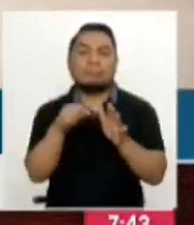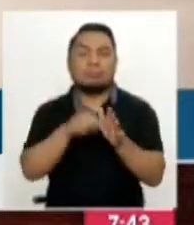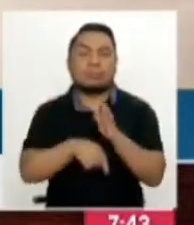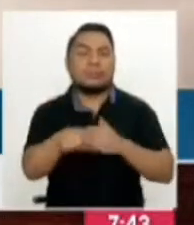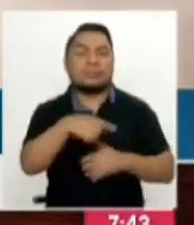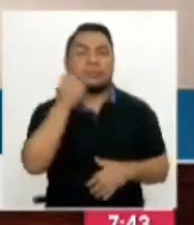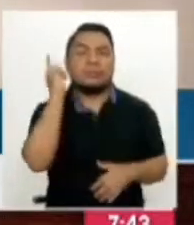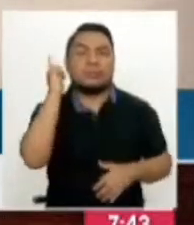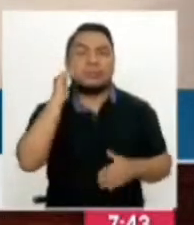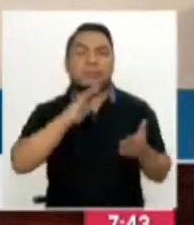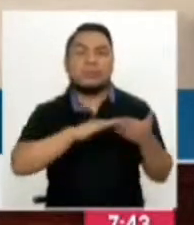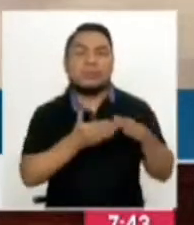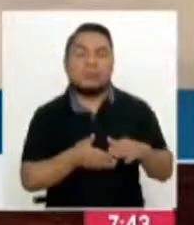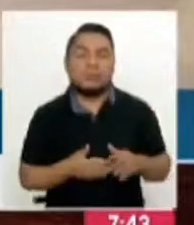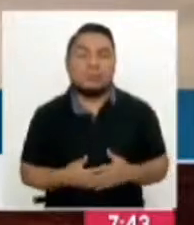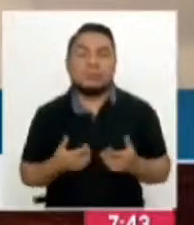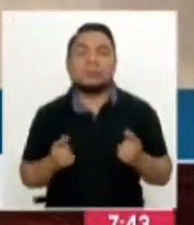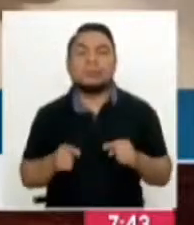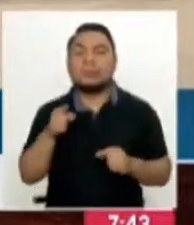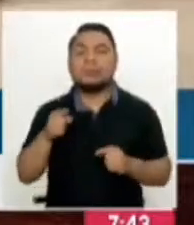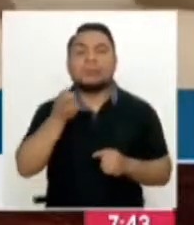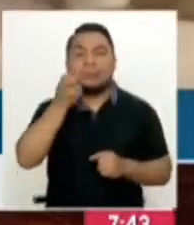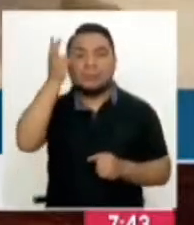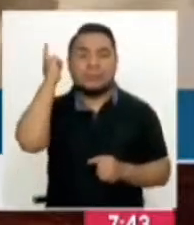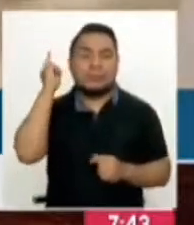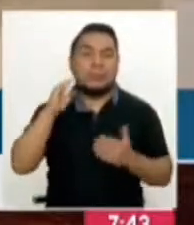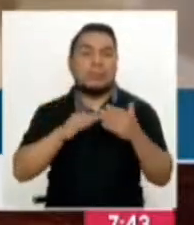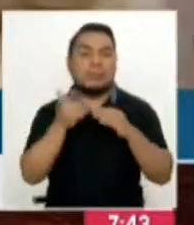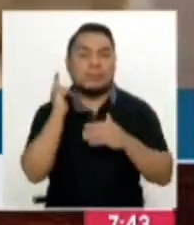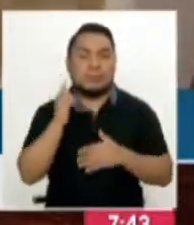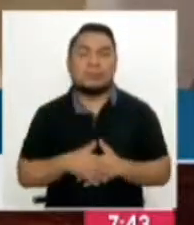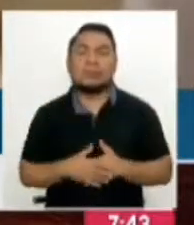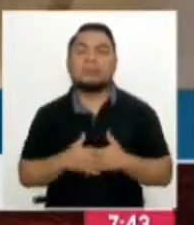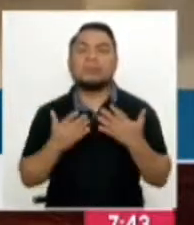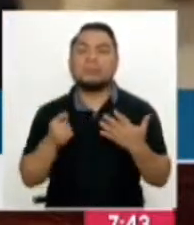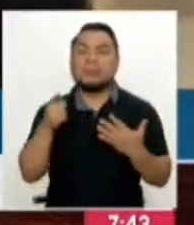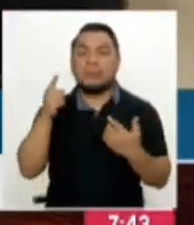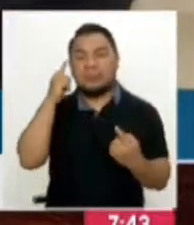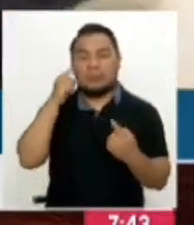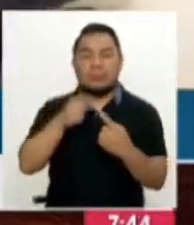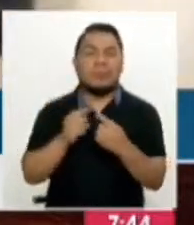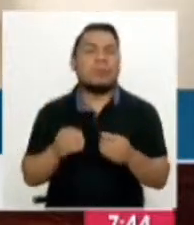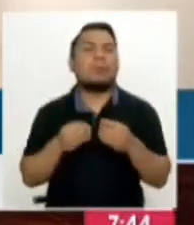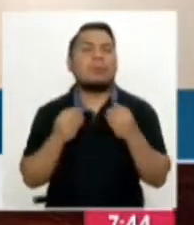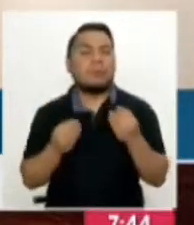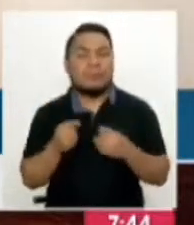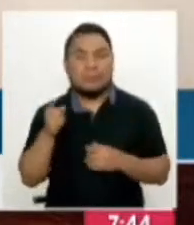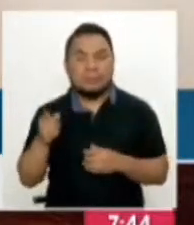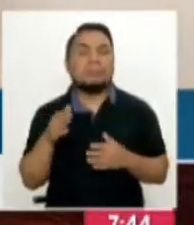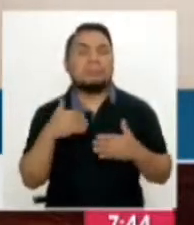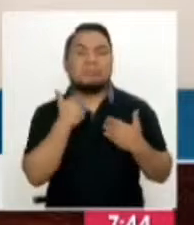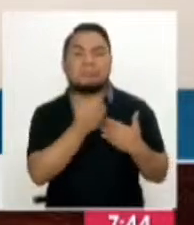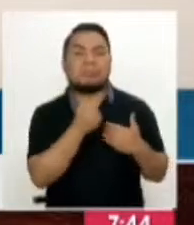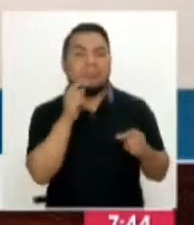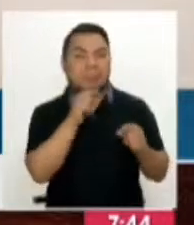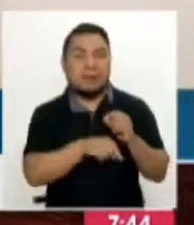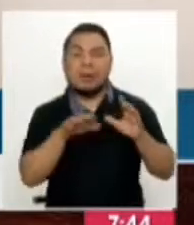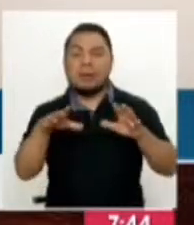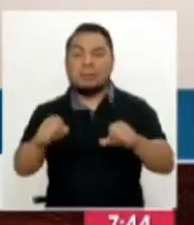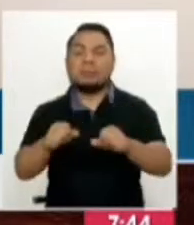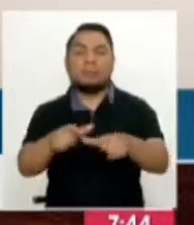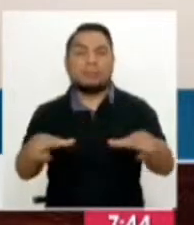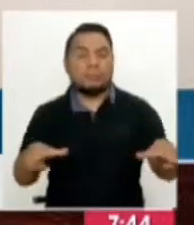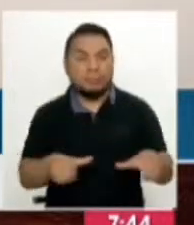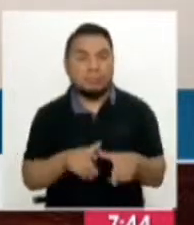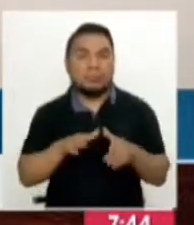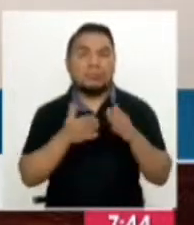a dirigentes comuneros o a dirigentes indígenas, y obviamente con la finalidad de expropiar sus